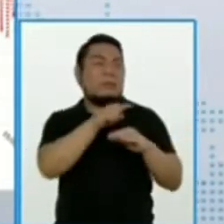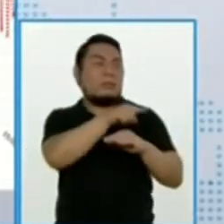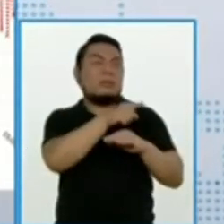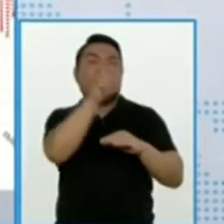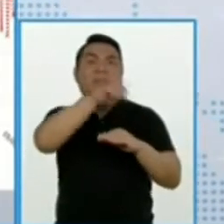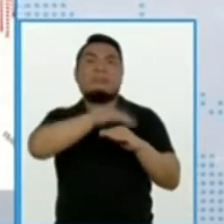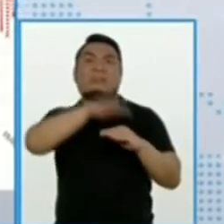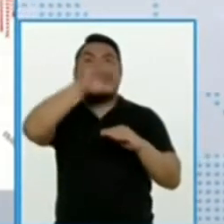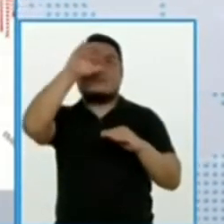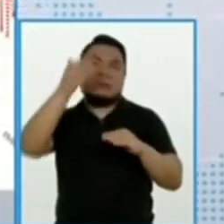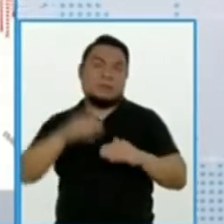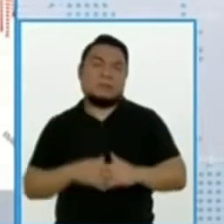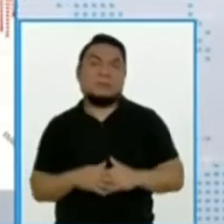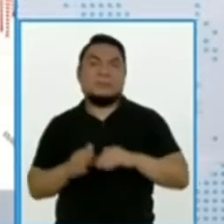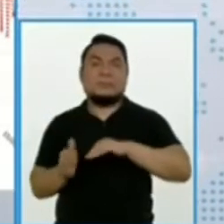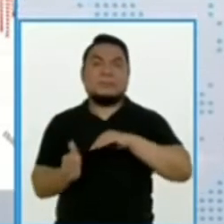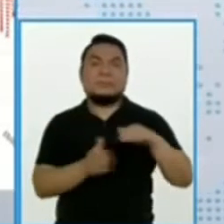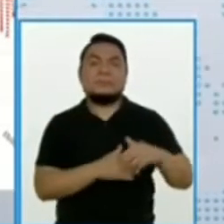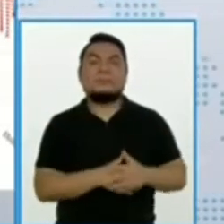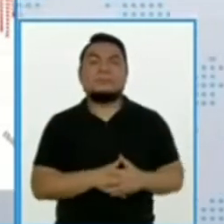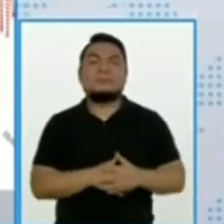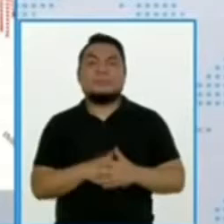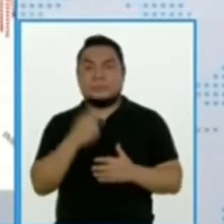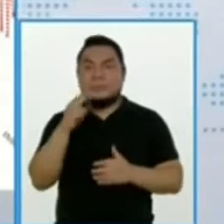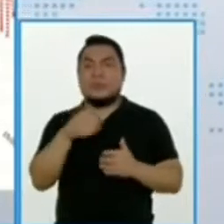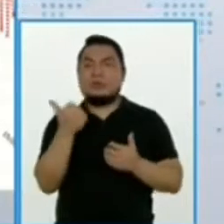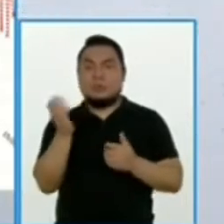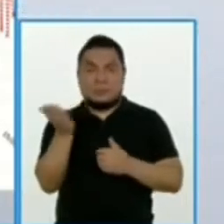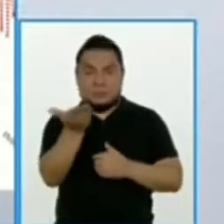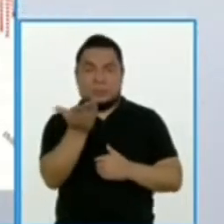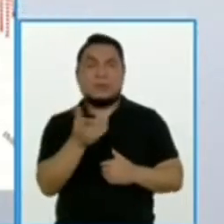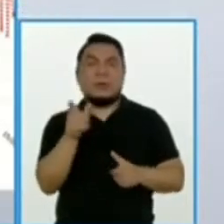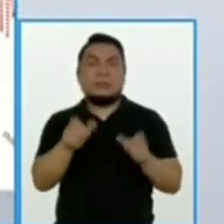las gráficas. Perfecto, vamos a la siguiente y te pregunto por los